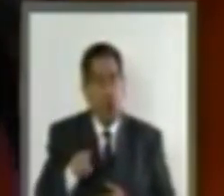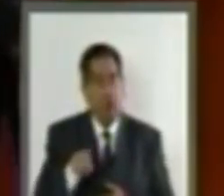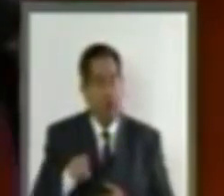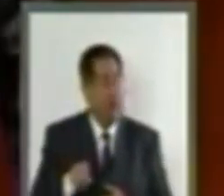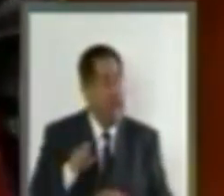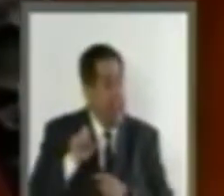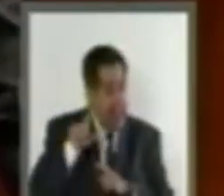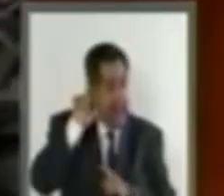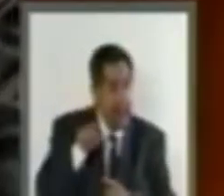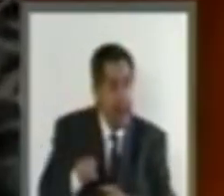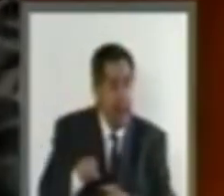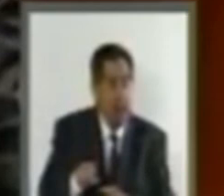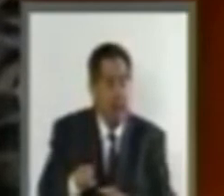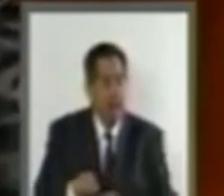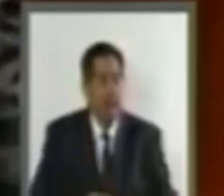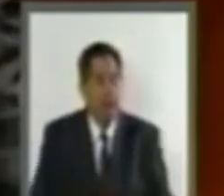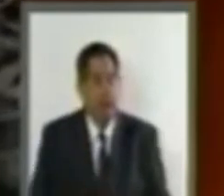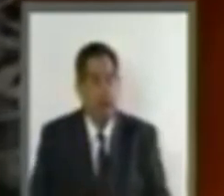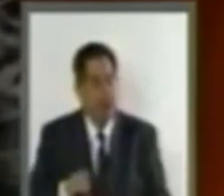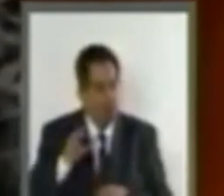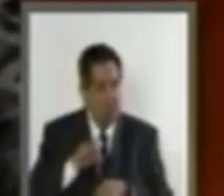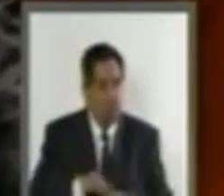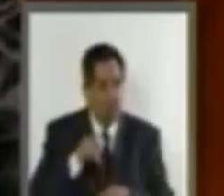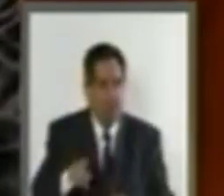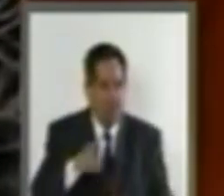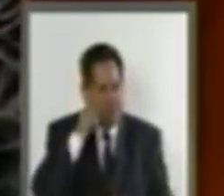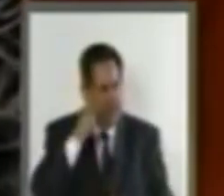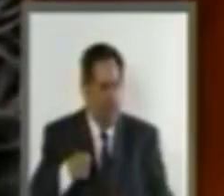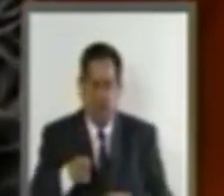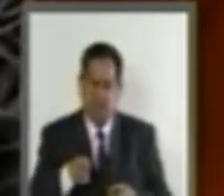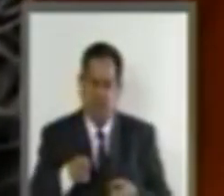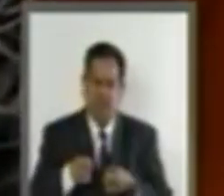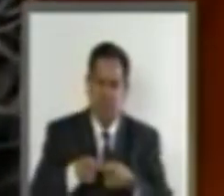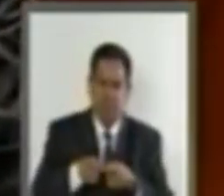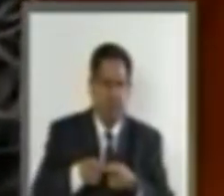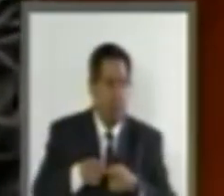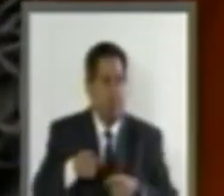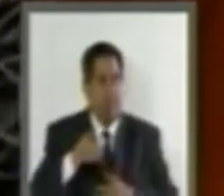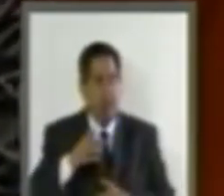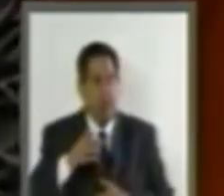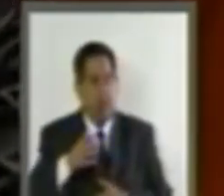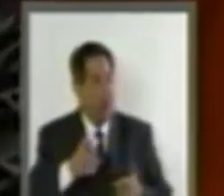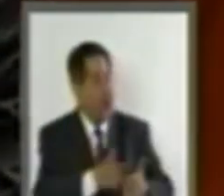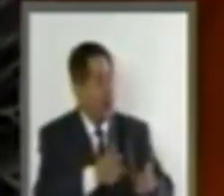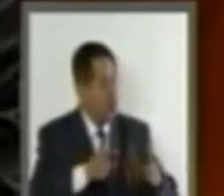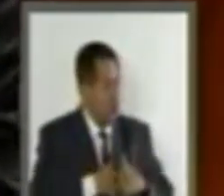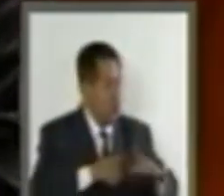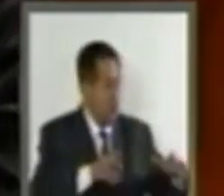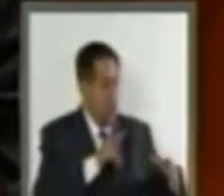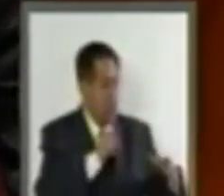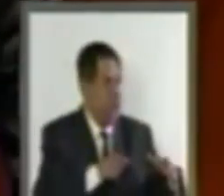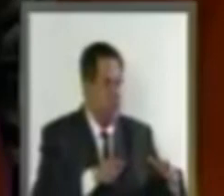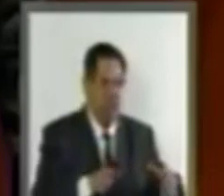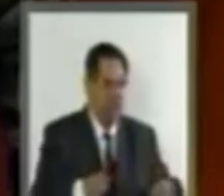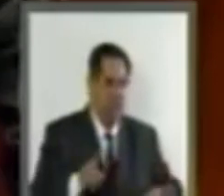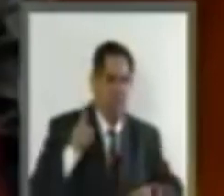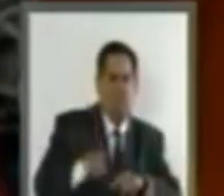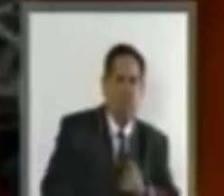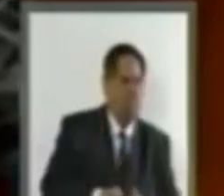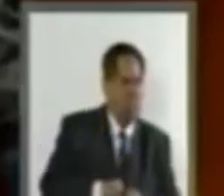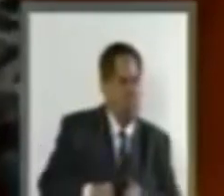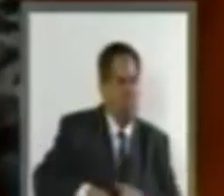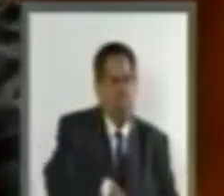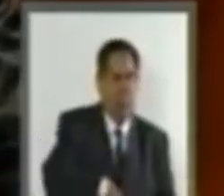el 2014, antes de que siquiera todas estas organizaciones se hubieran dado cuenta de lo que estaba pasando, el Senado